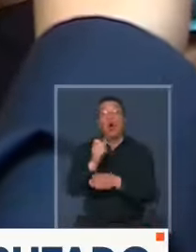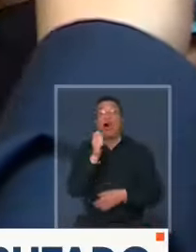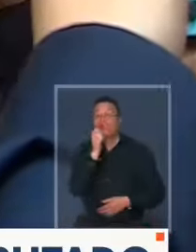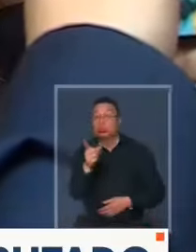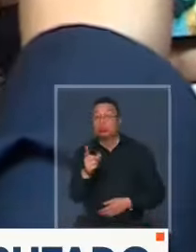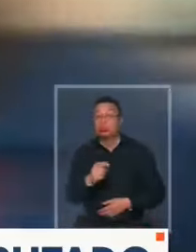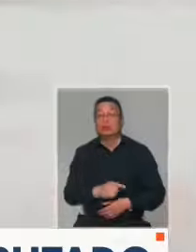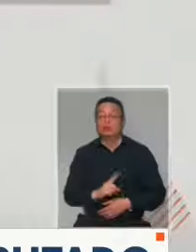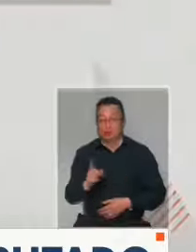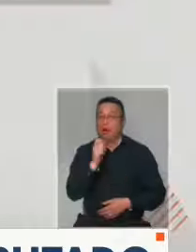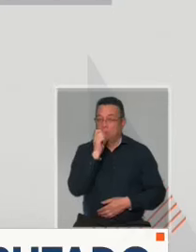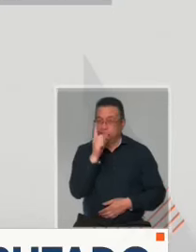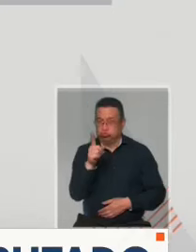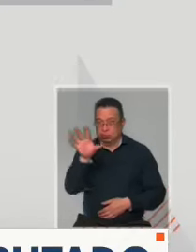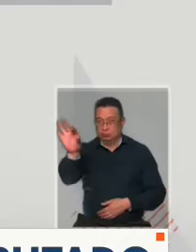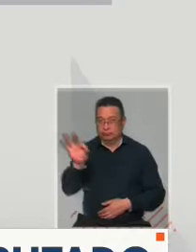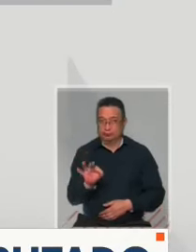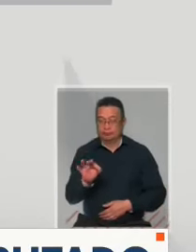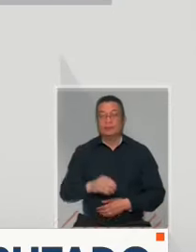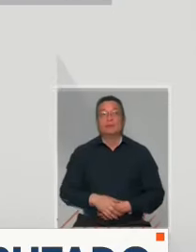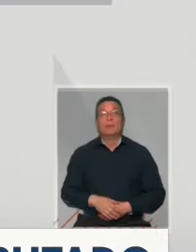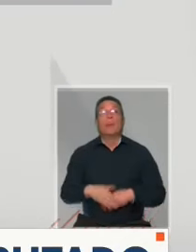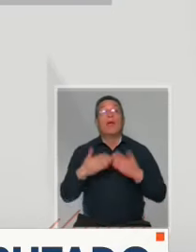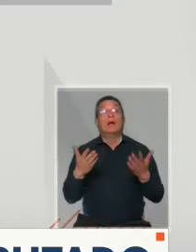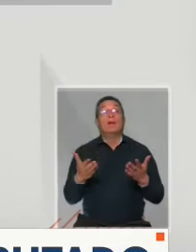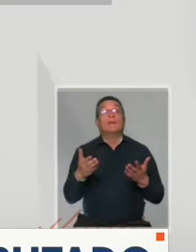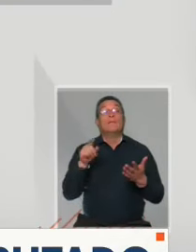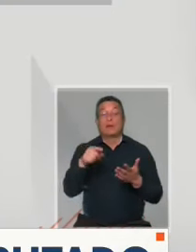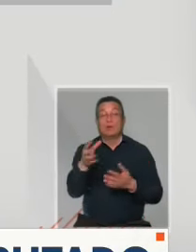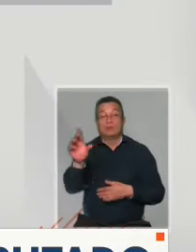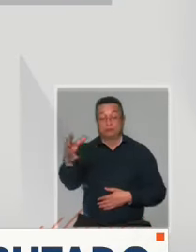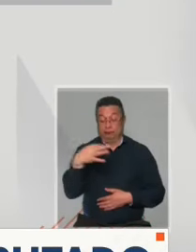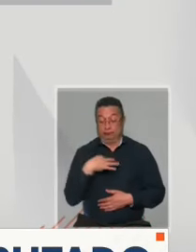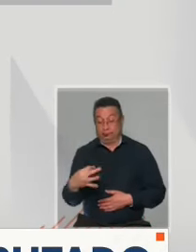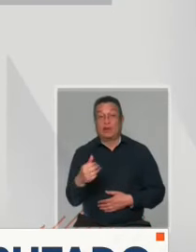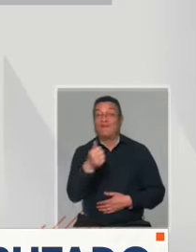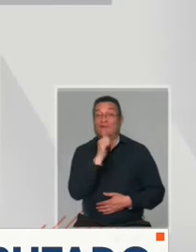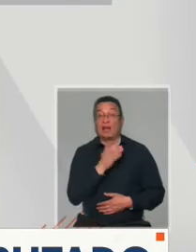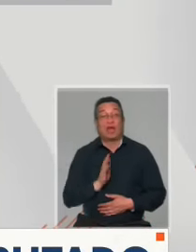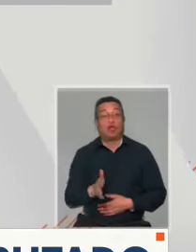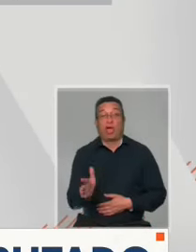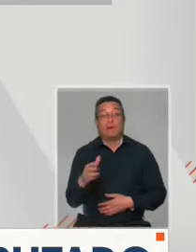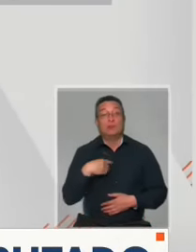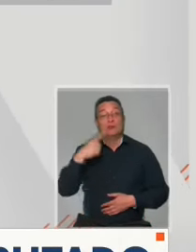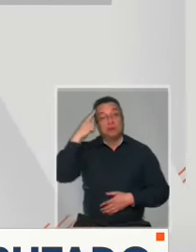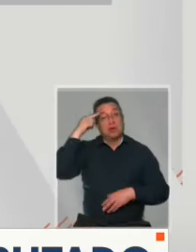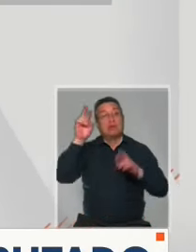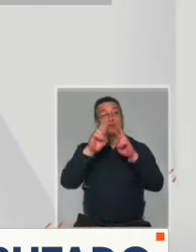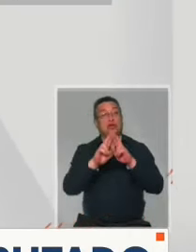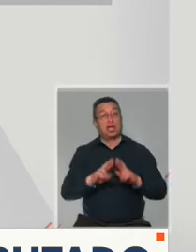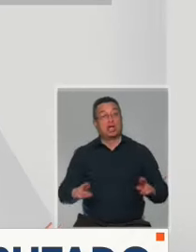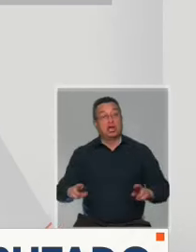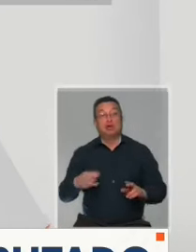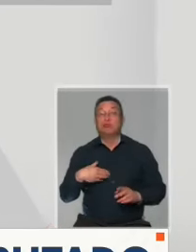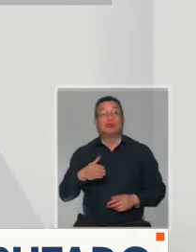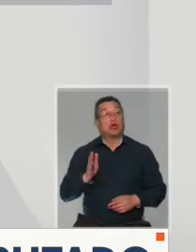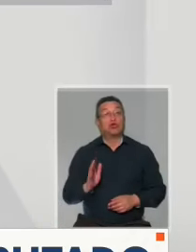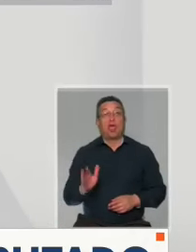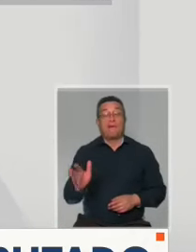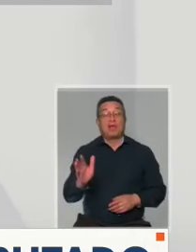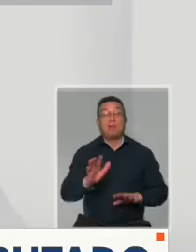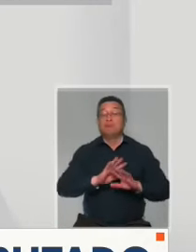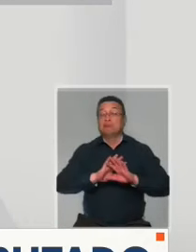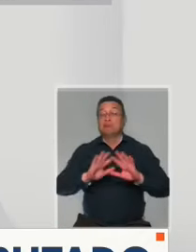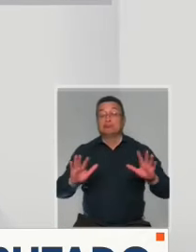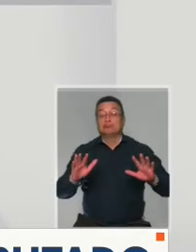Debiera ser en calidad de imputado. Aún no hemos recibido citación alguna. Estamos absolutamente tranquilos de la circunstancia de que, más allá